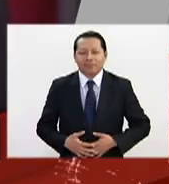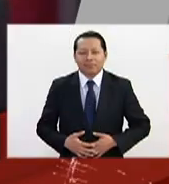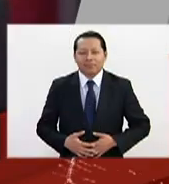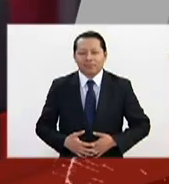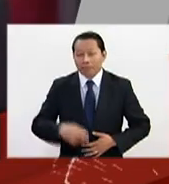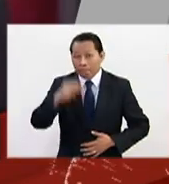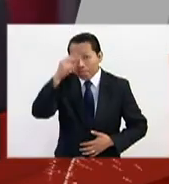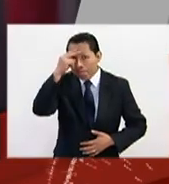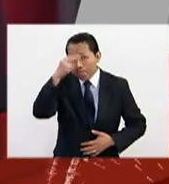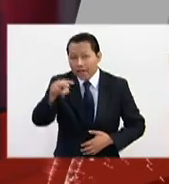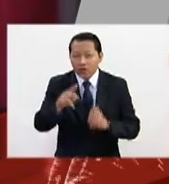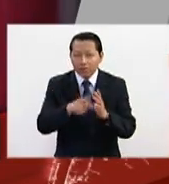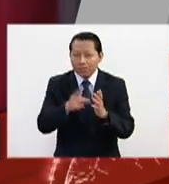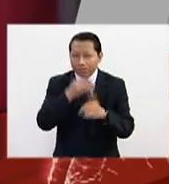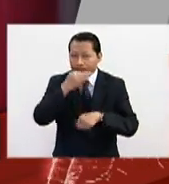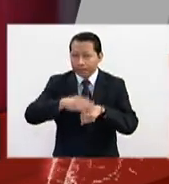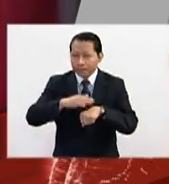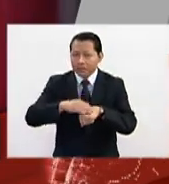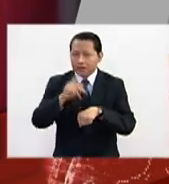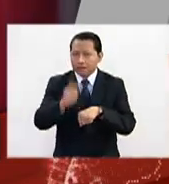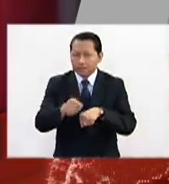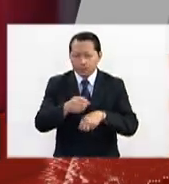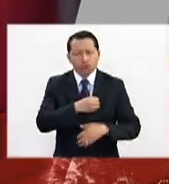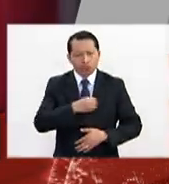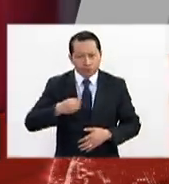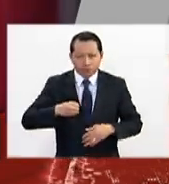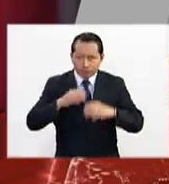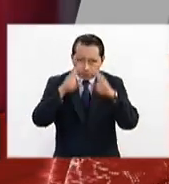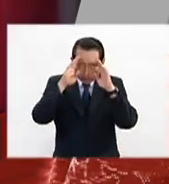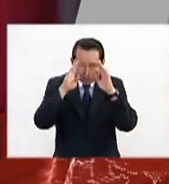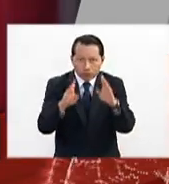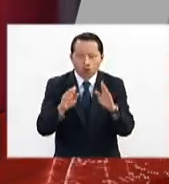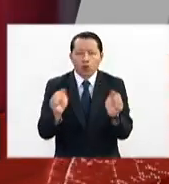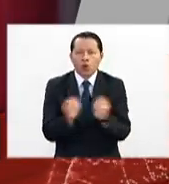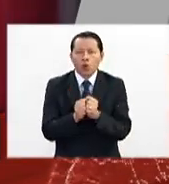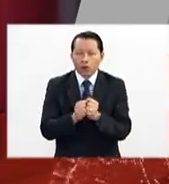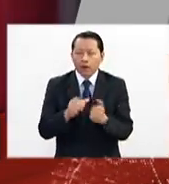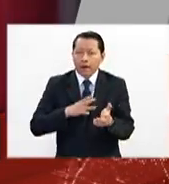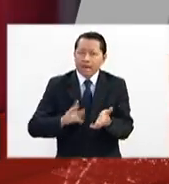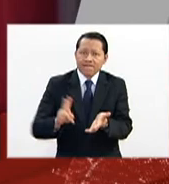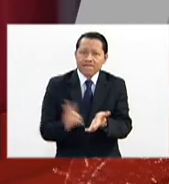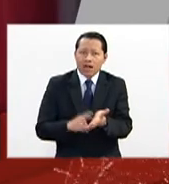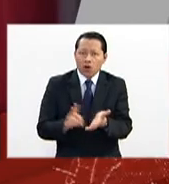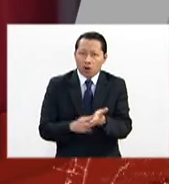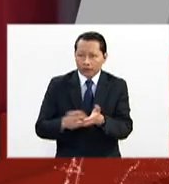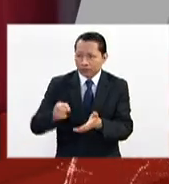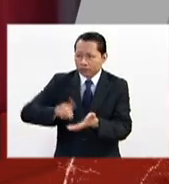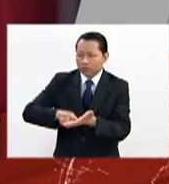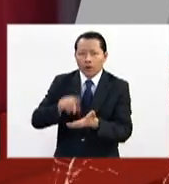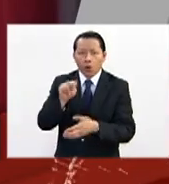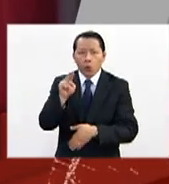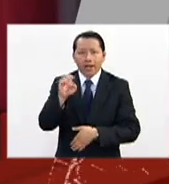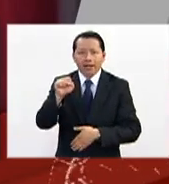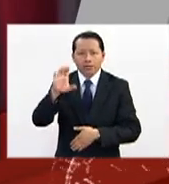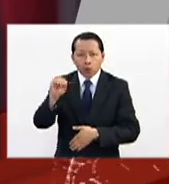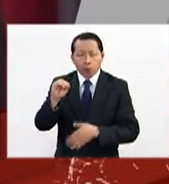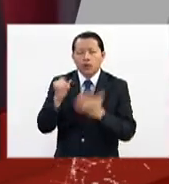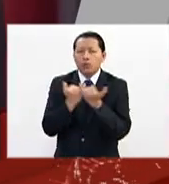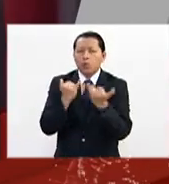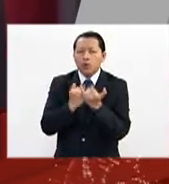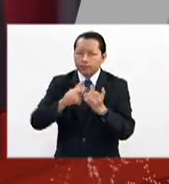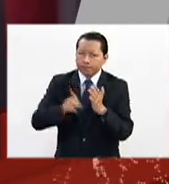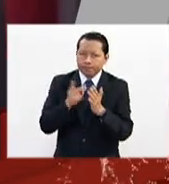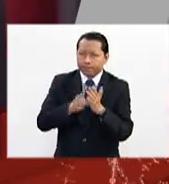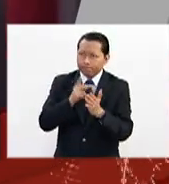México reitera su compromiso inquebrantable con los valores fundacionales de la UNESCO y refrenda